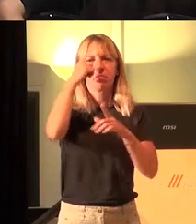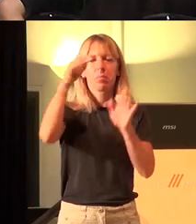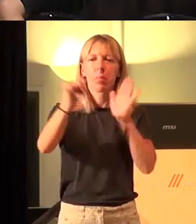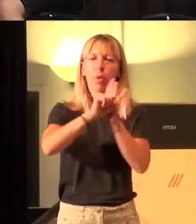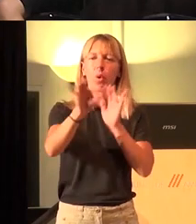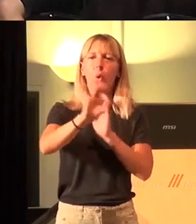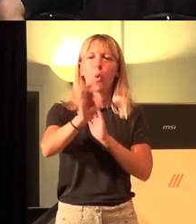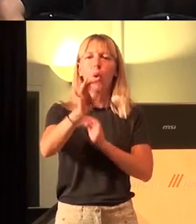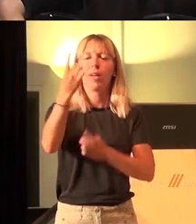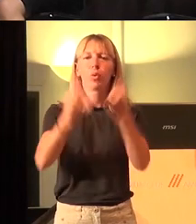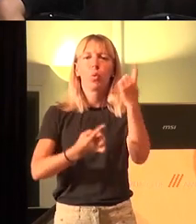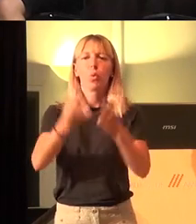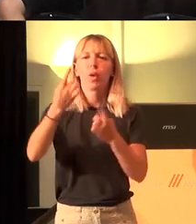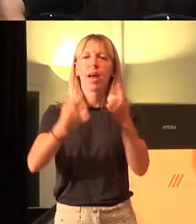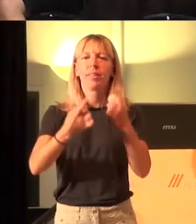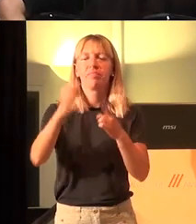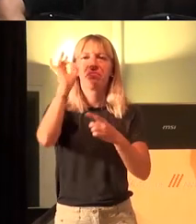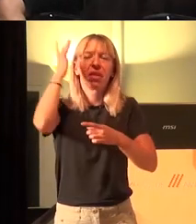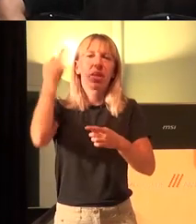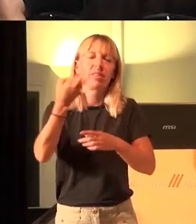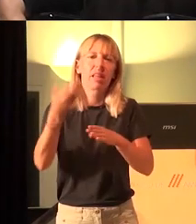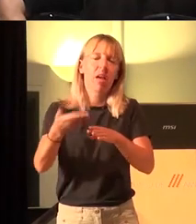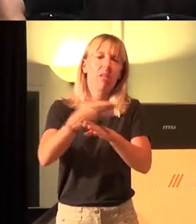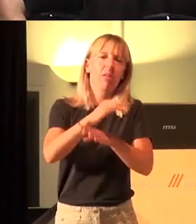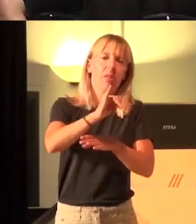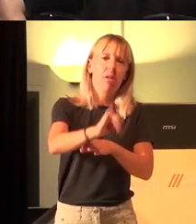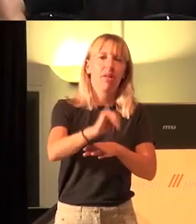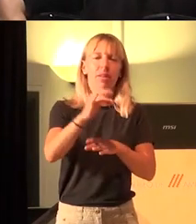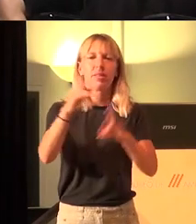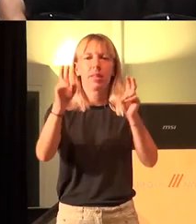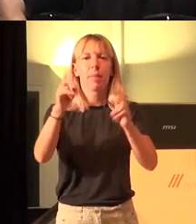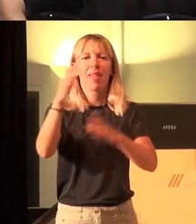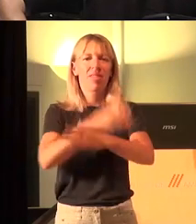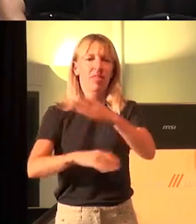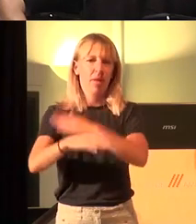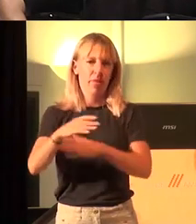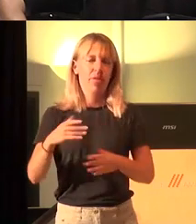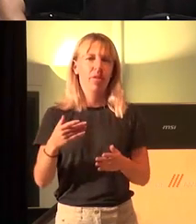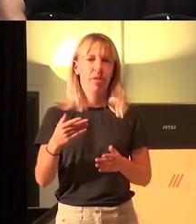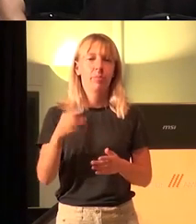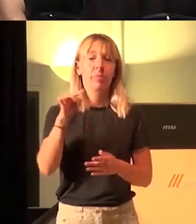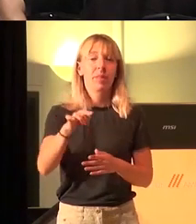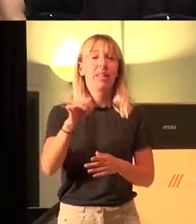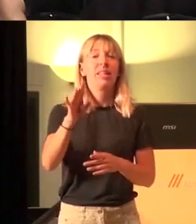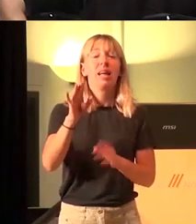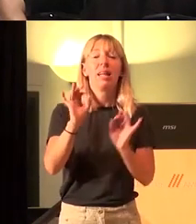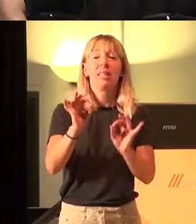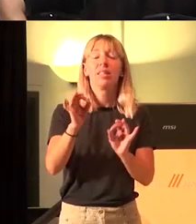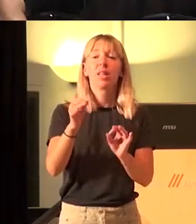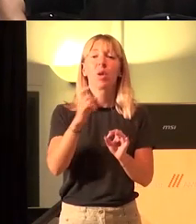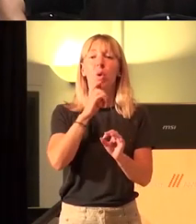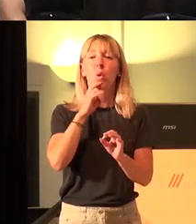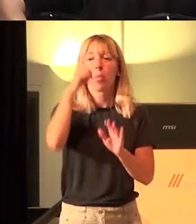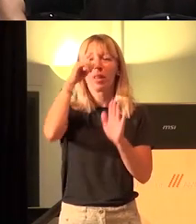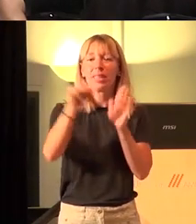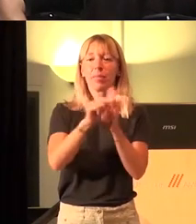prejuicios o algunas ideas que tenemos preconcebidas de la discapacidad, ¿no? Es así precisamente como se elimina el